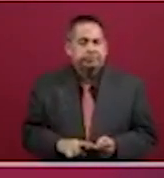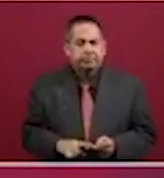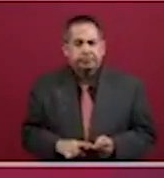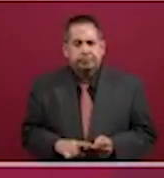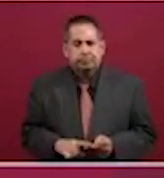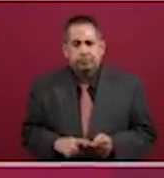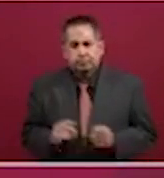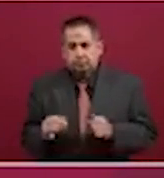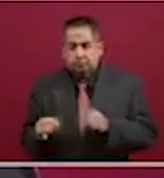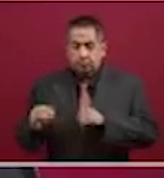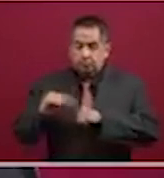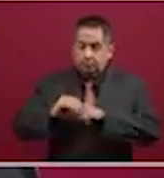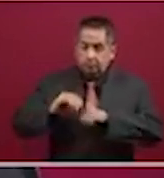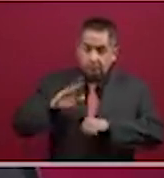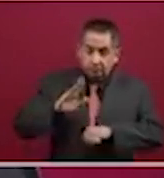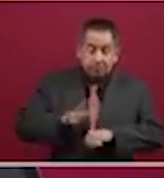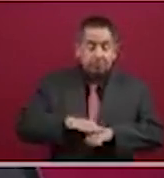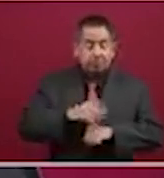de aumento